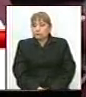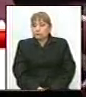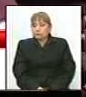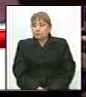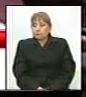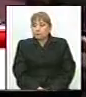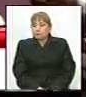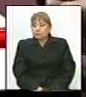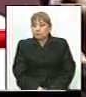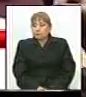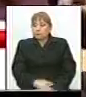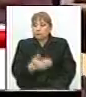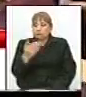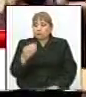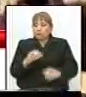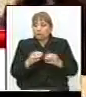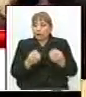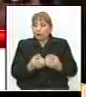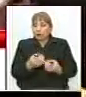Tiene la palabra el congresista López Vilela.